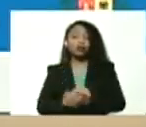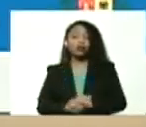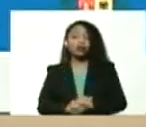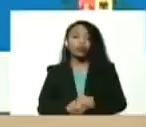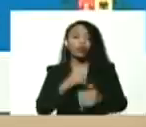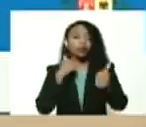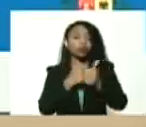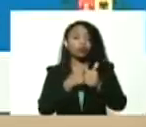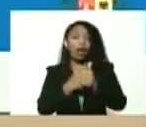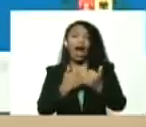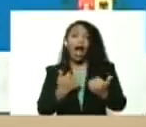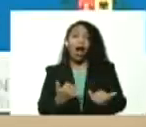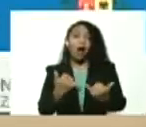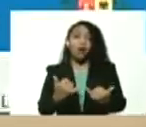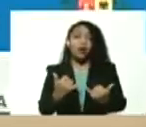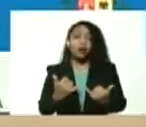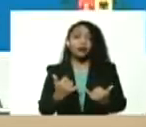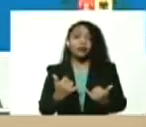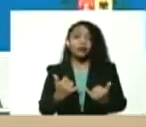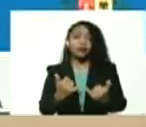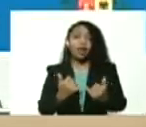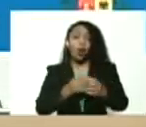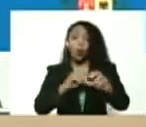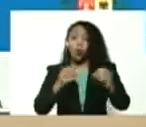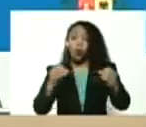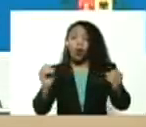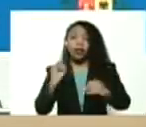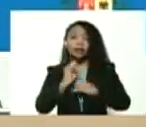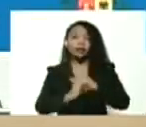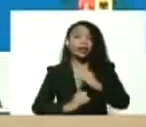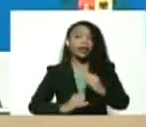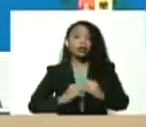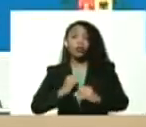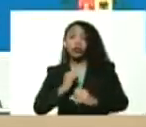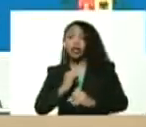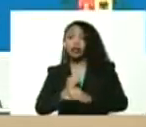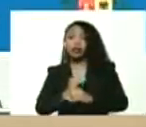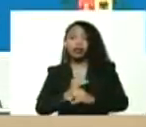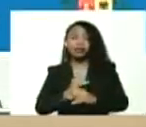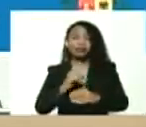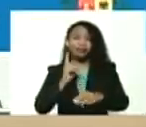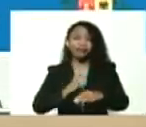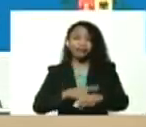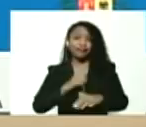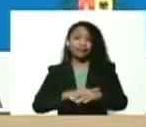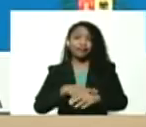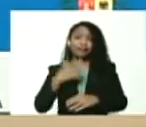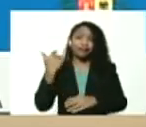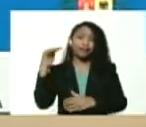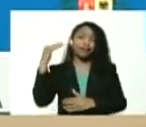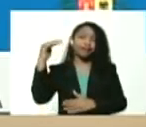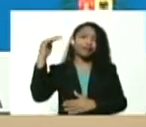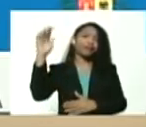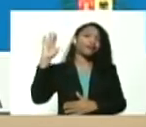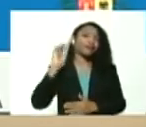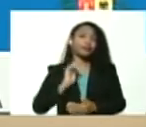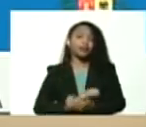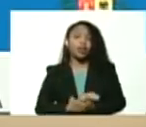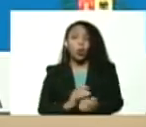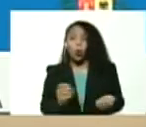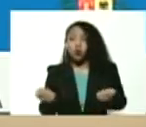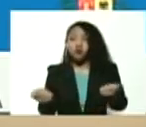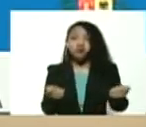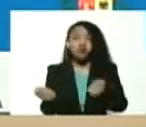sustituyen ahora a organismos internacionales con décadas de existencia, con regulaciones